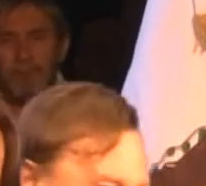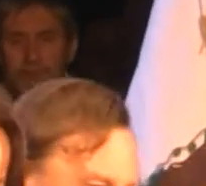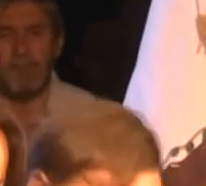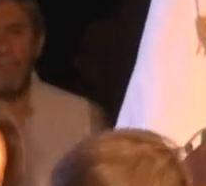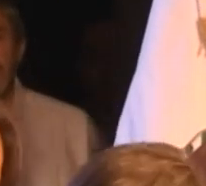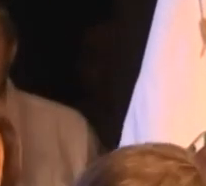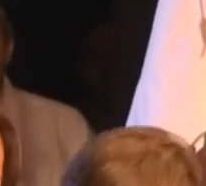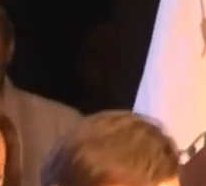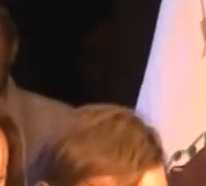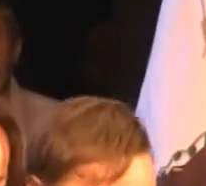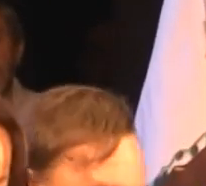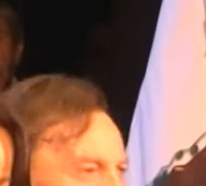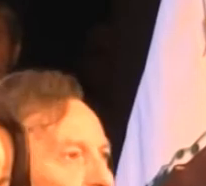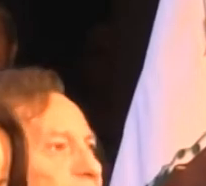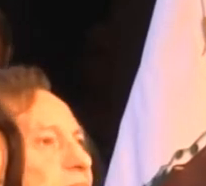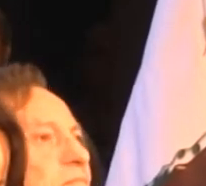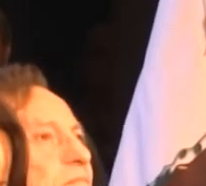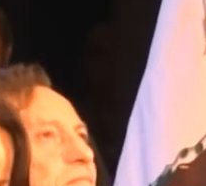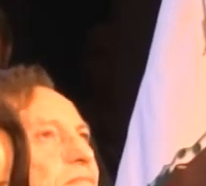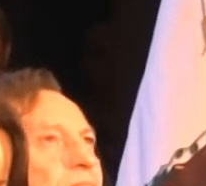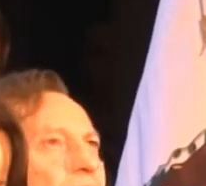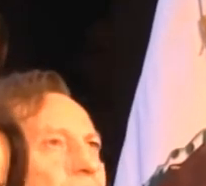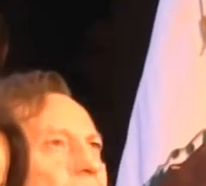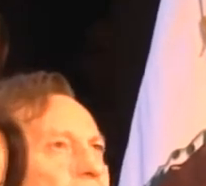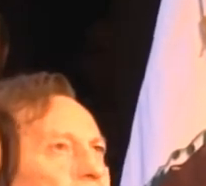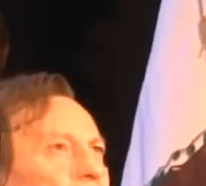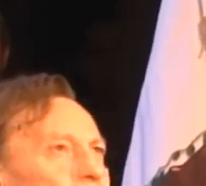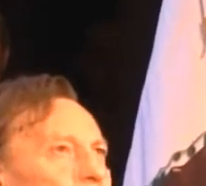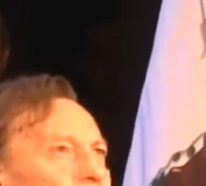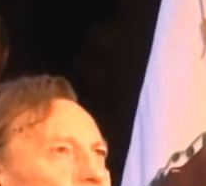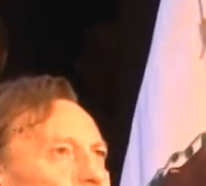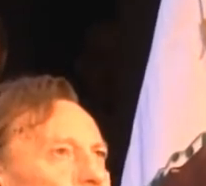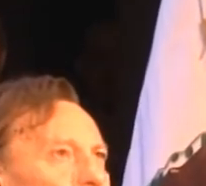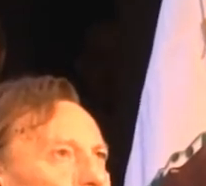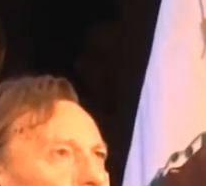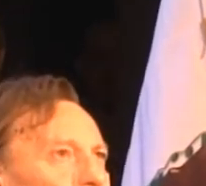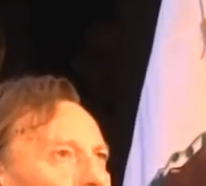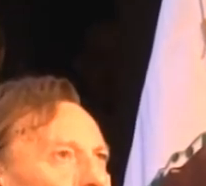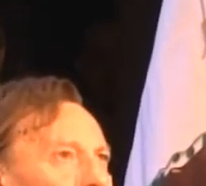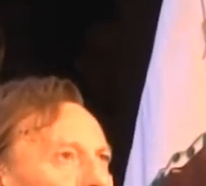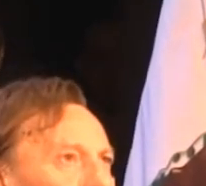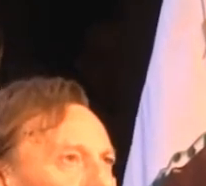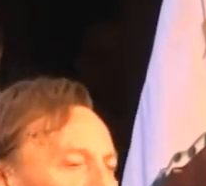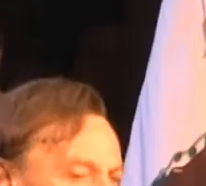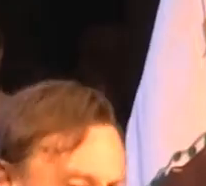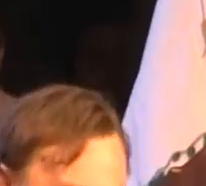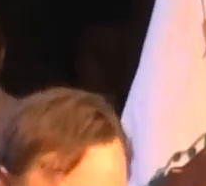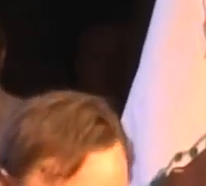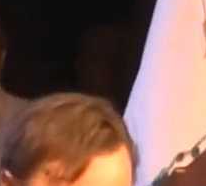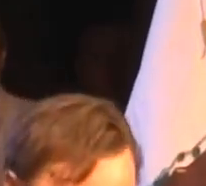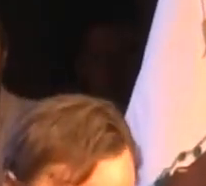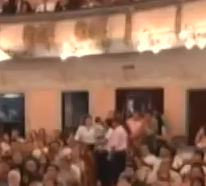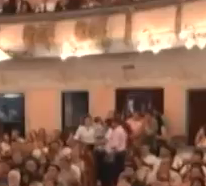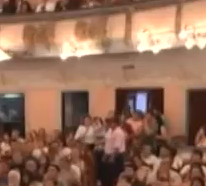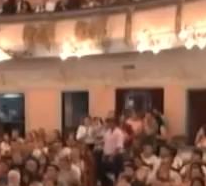General Antonio Parodi, y la segunda Brigada Aérea Paraná, al cargo del director, Capitán José Machado, para quienes pido un fuerte aplauso porque siempre nos